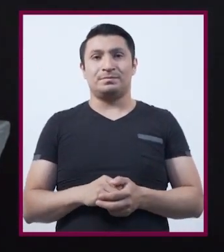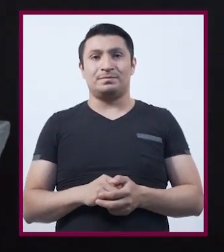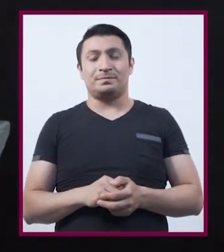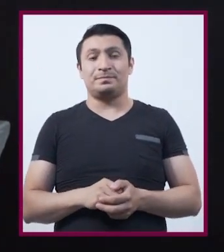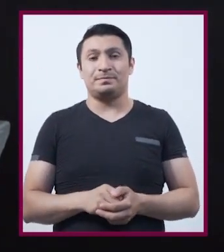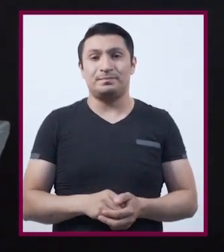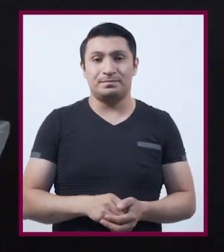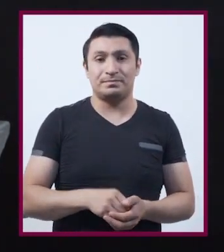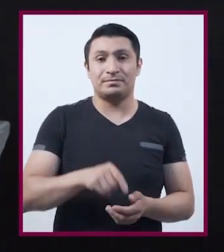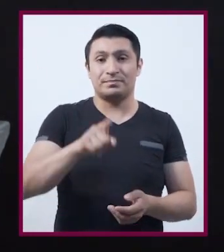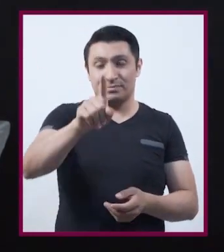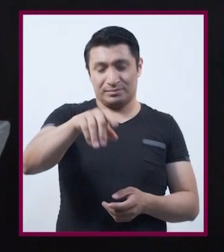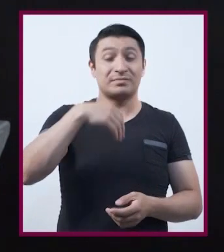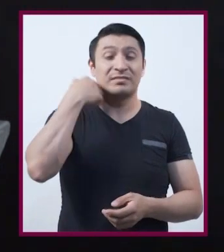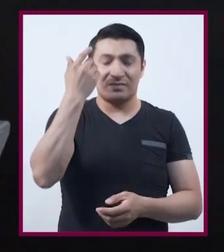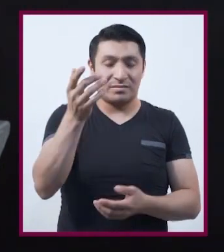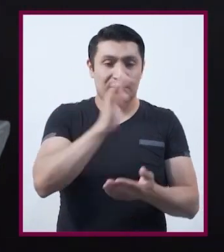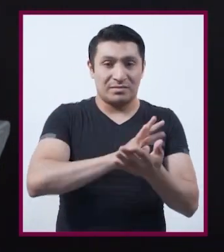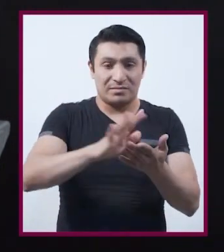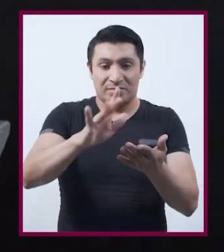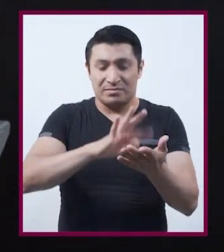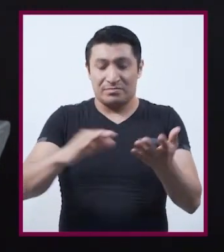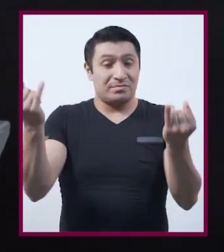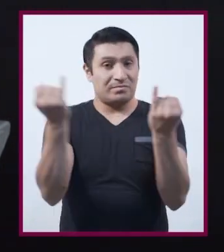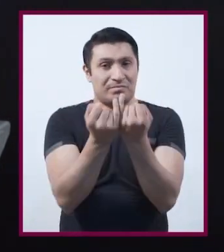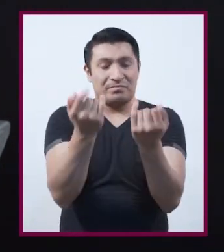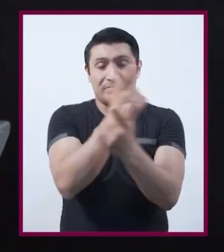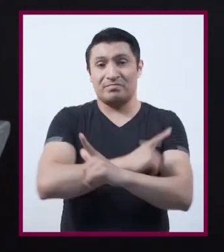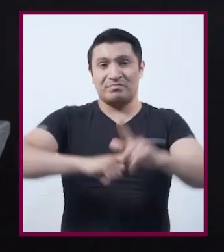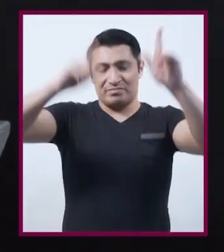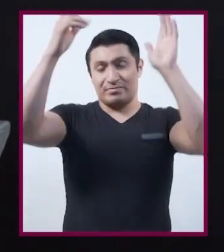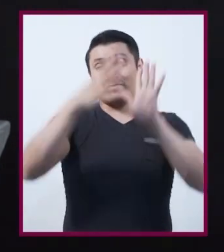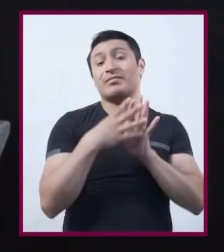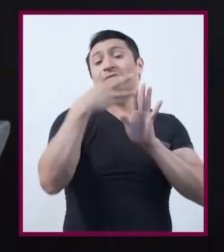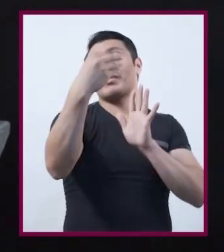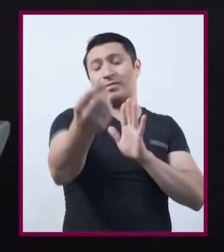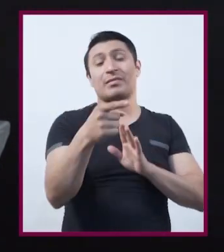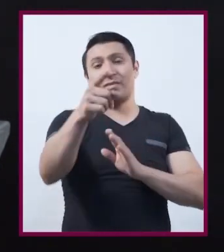jovenesencasa.cep.gov.mx. Únete a la comunidad de Jóvenes en Casa en Facebook y vuelve